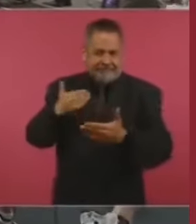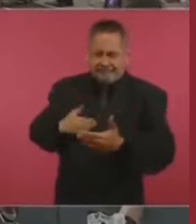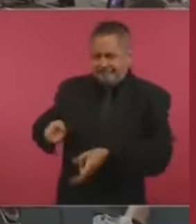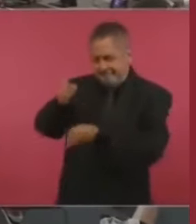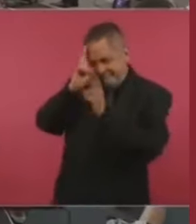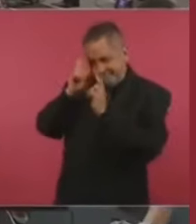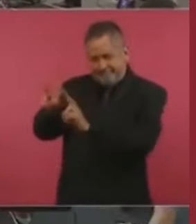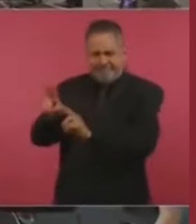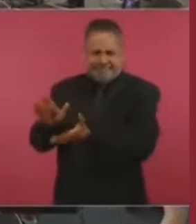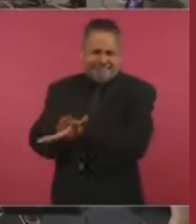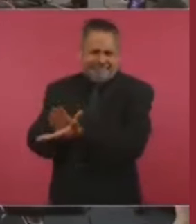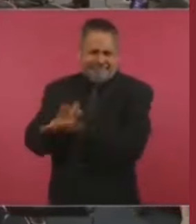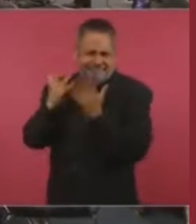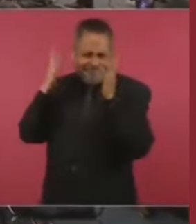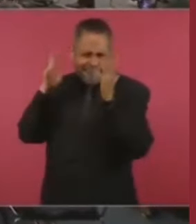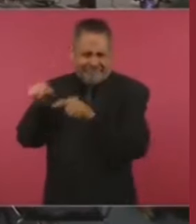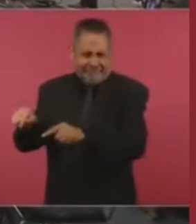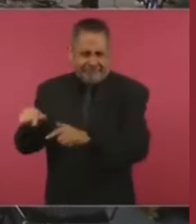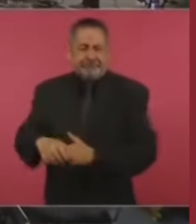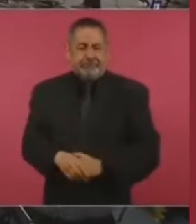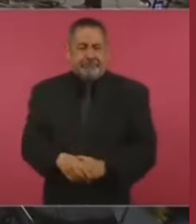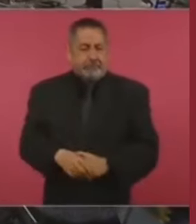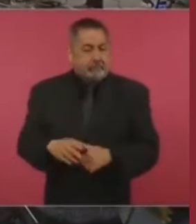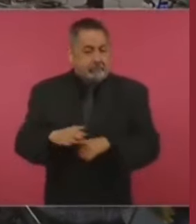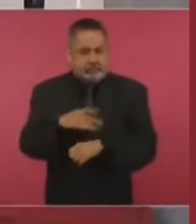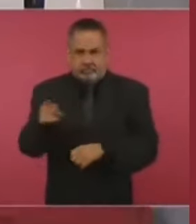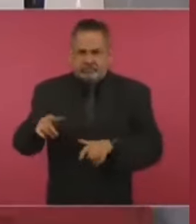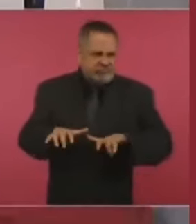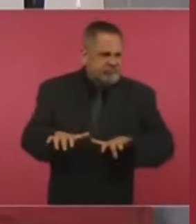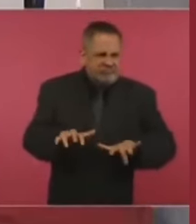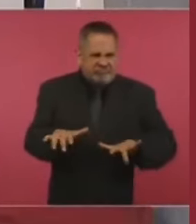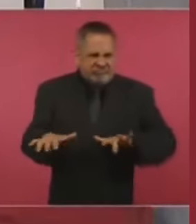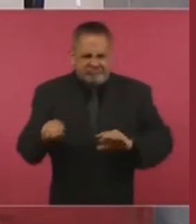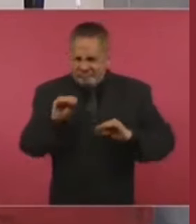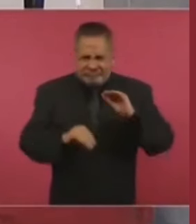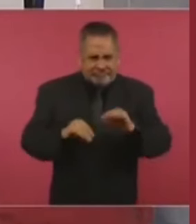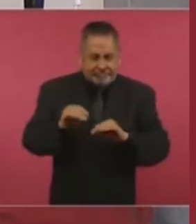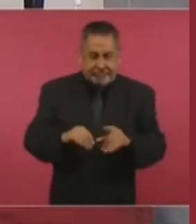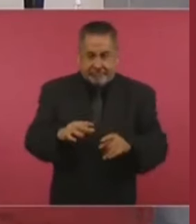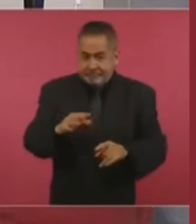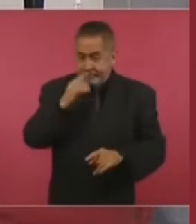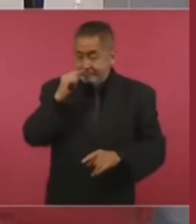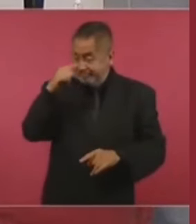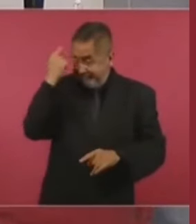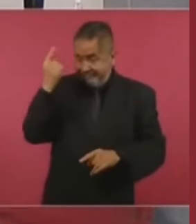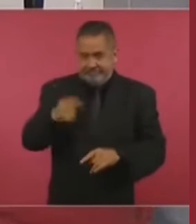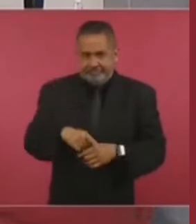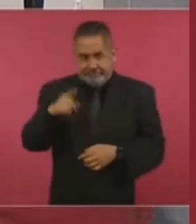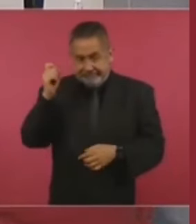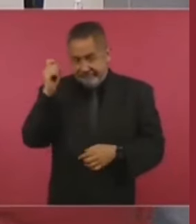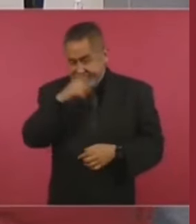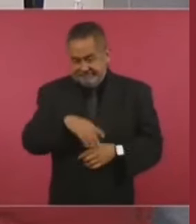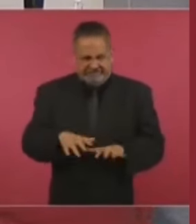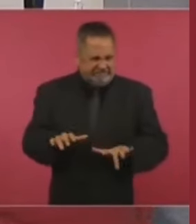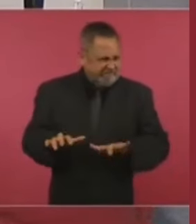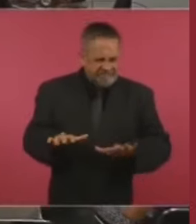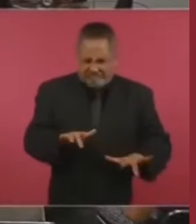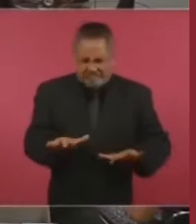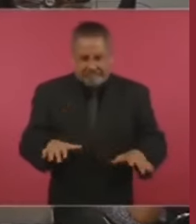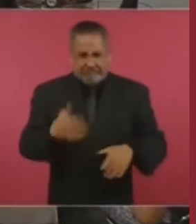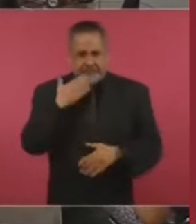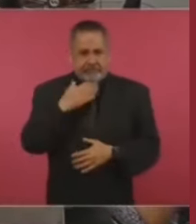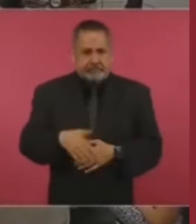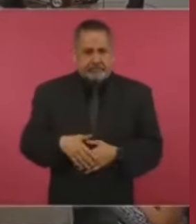es importante Resaltar la importancia de mostrar apoyo y solidaridad hacia aquellos que atraviesan situaciones difíciles como es el caso de